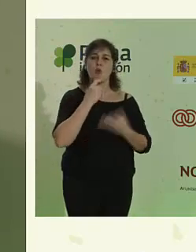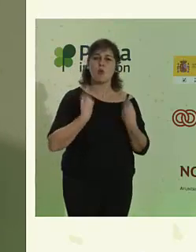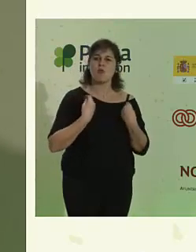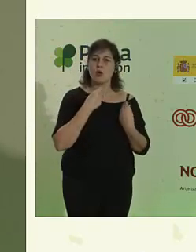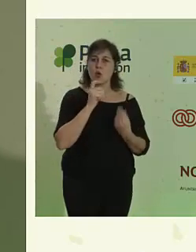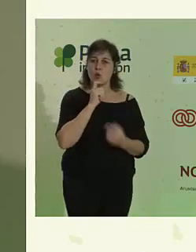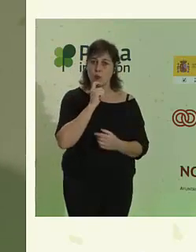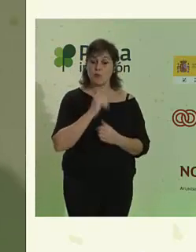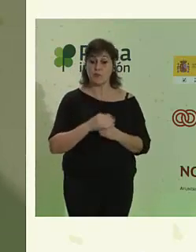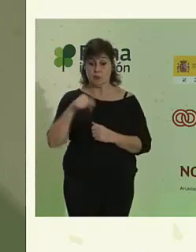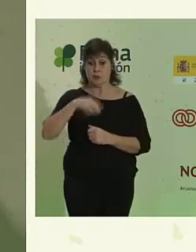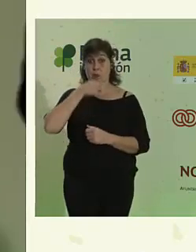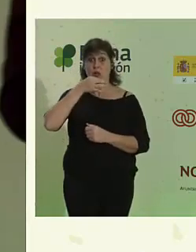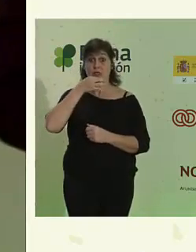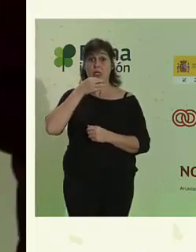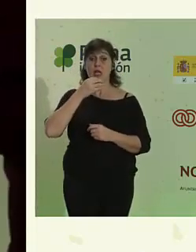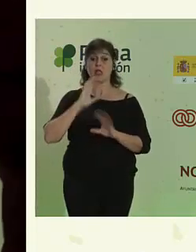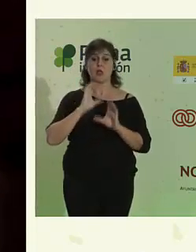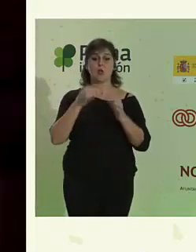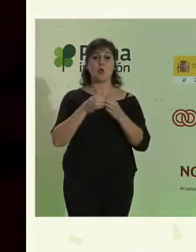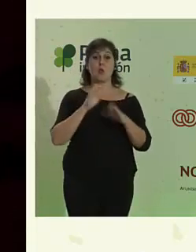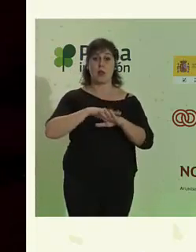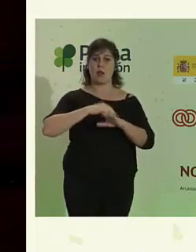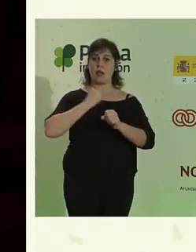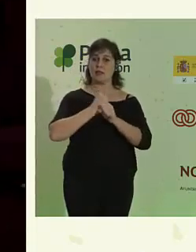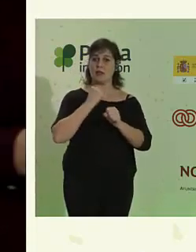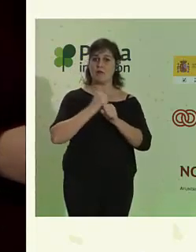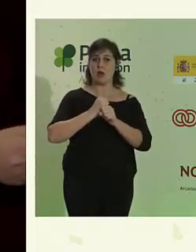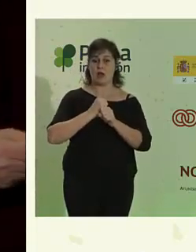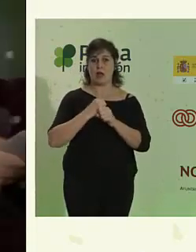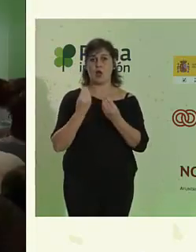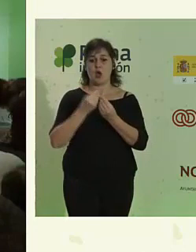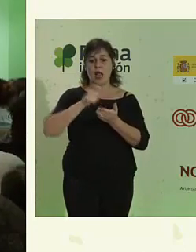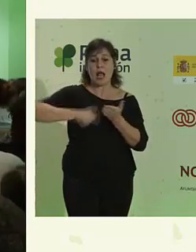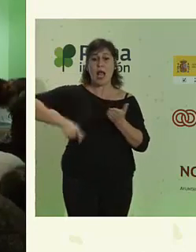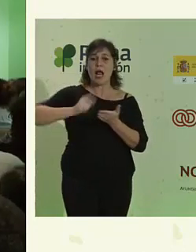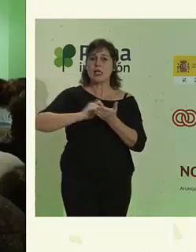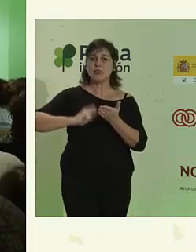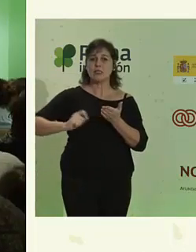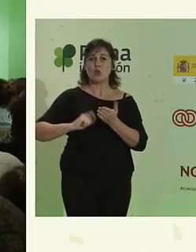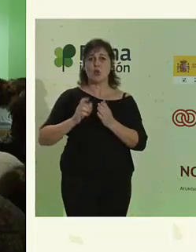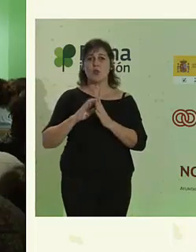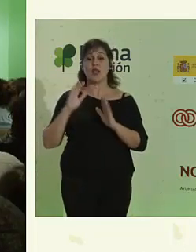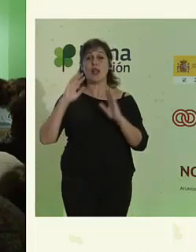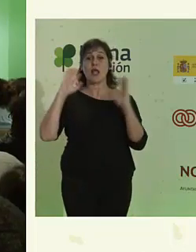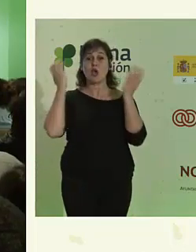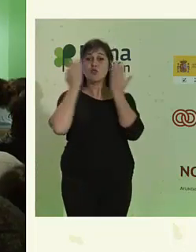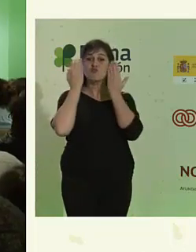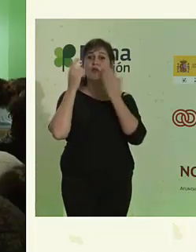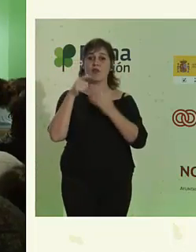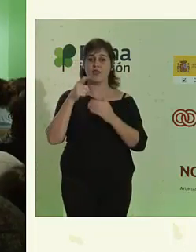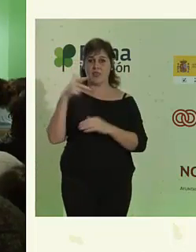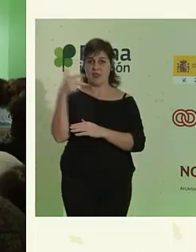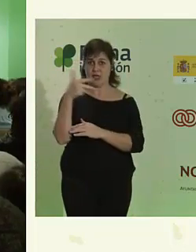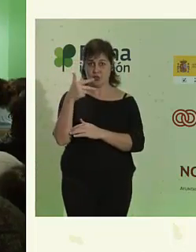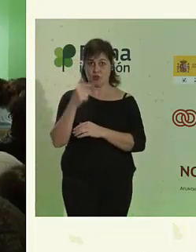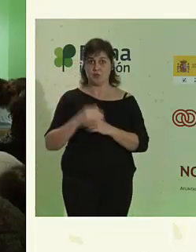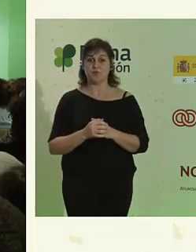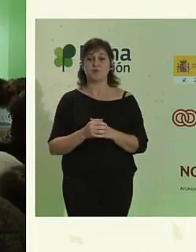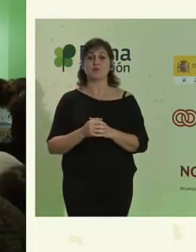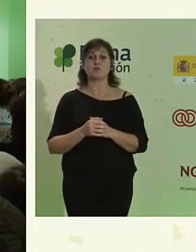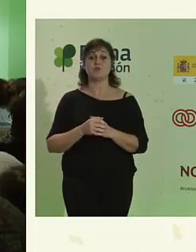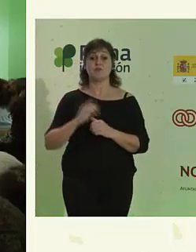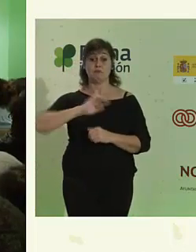Esta tarde tendremos grupos de trabajo sobre artículos de la Convención de Derechos y mañana compartiremos todo lo que